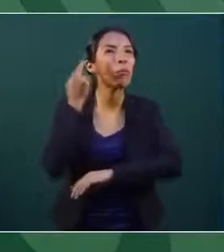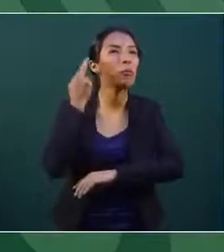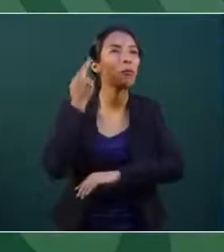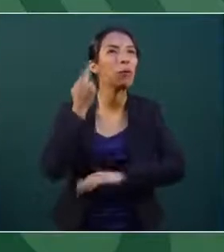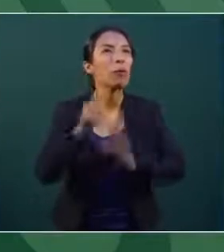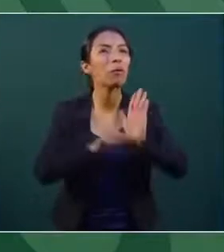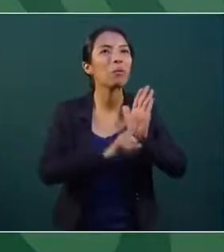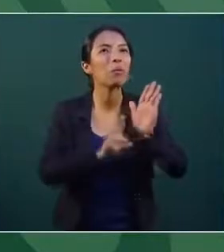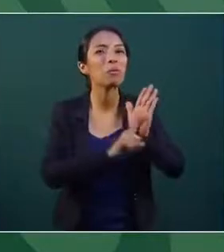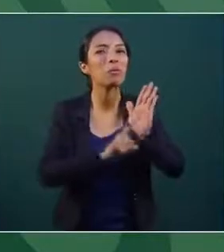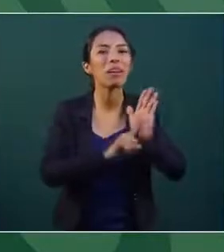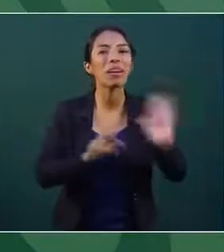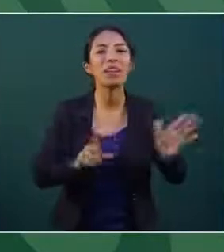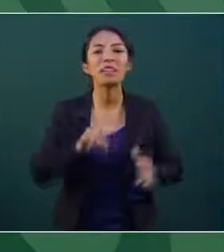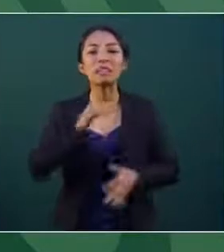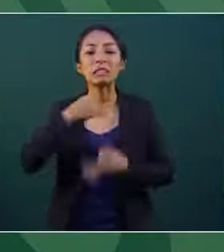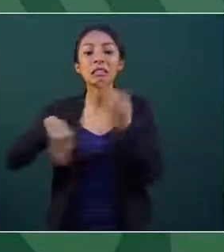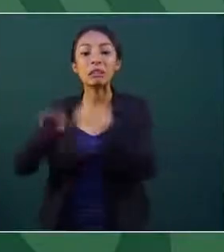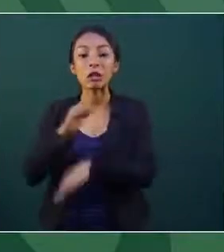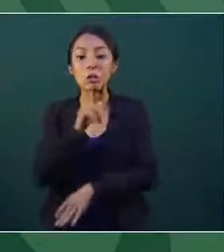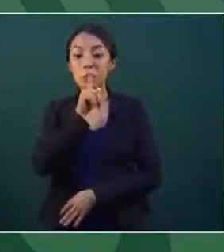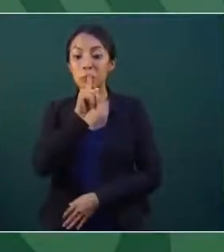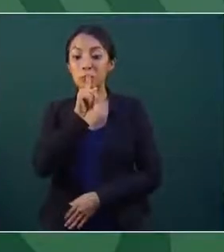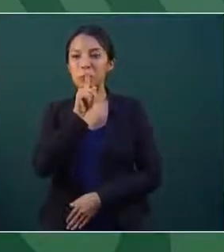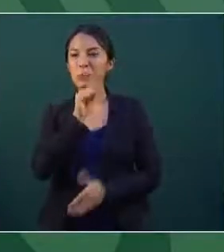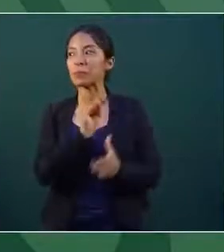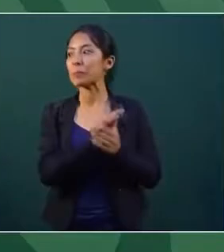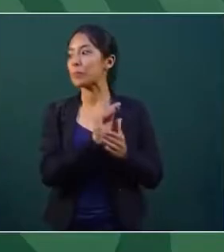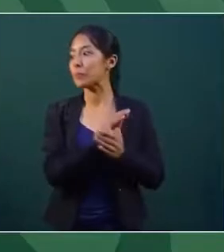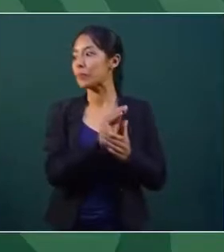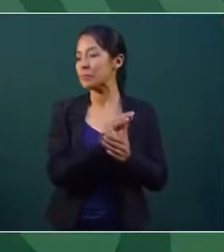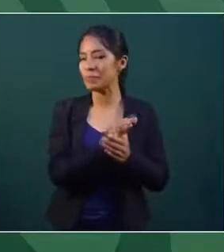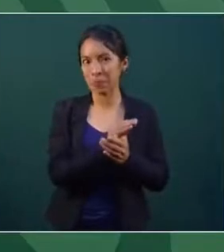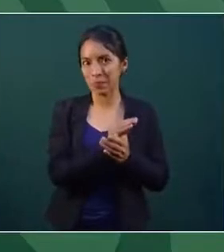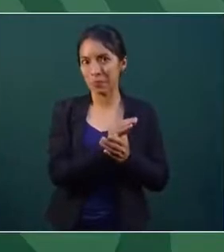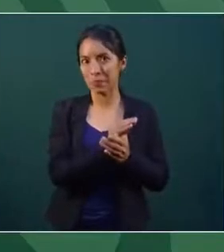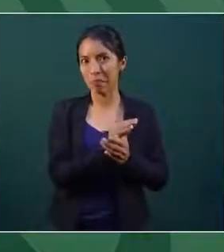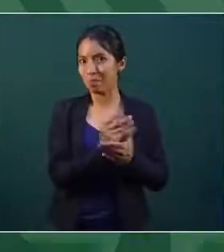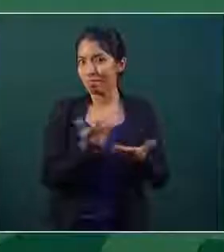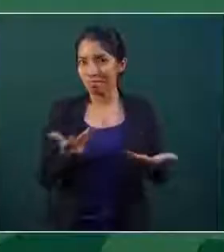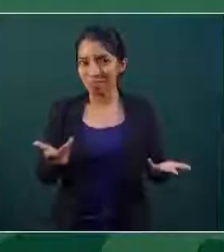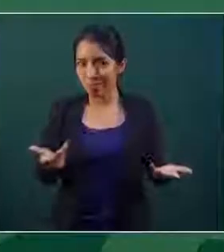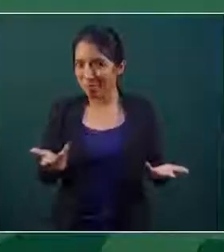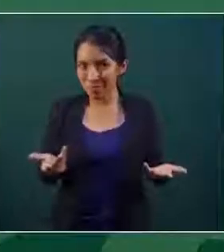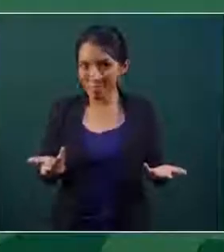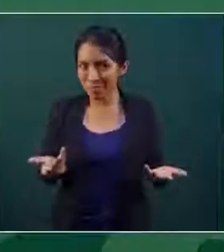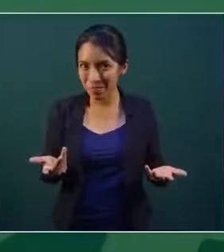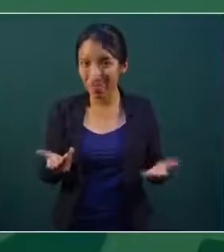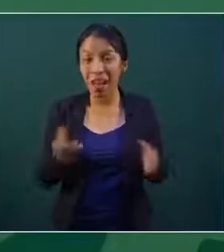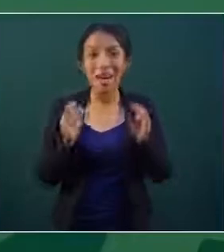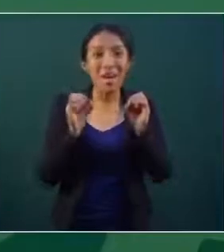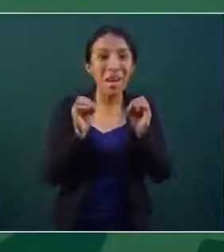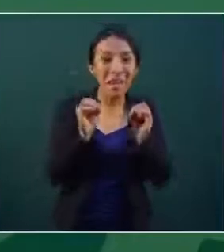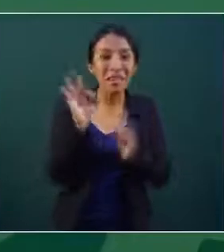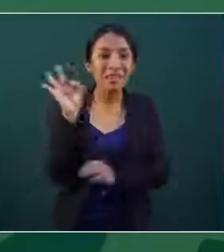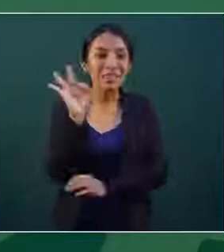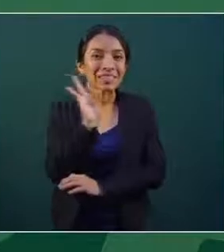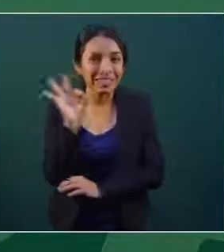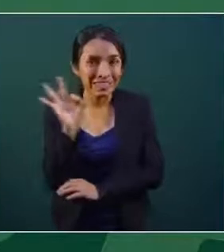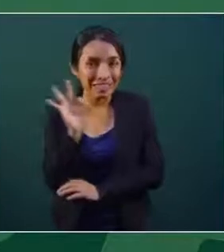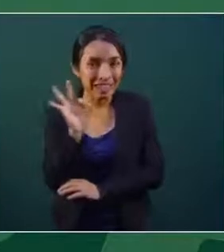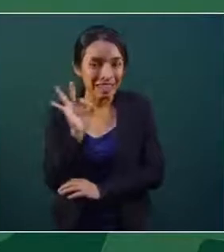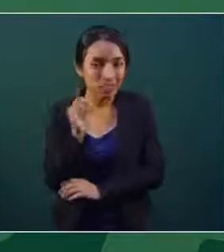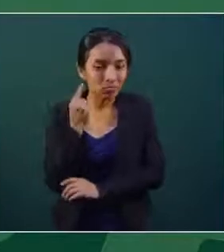y nadie atendía nada. O sonaba la alarma